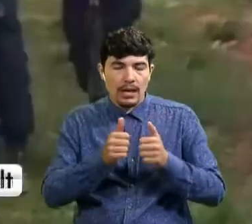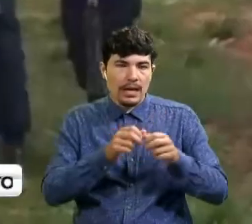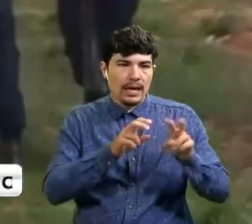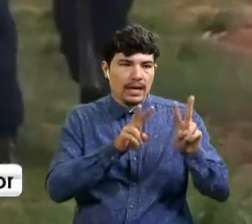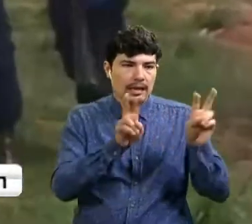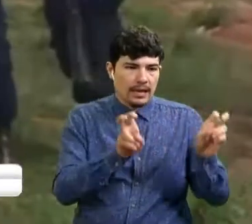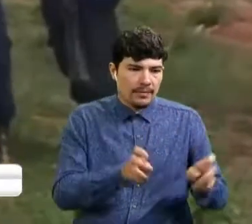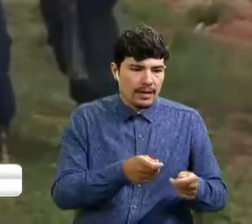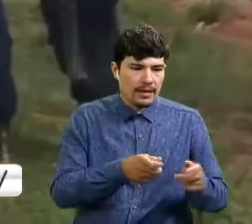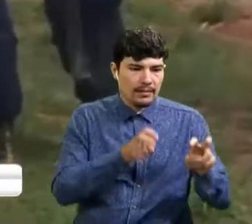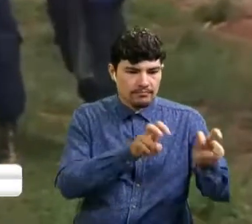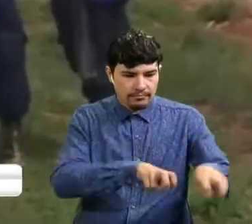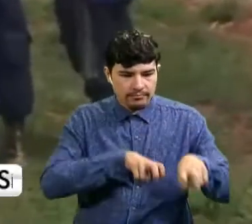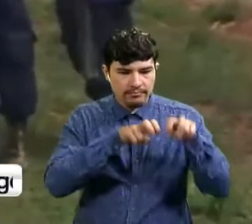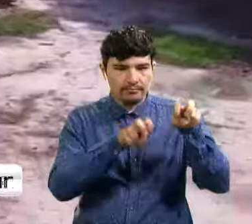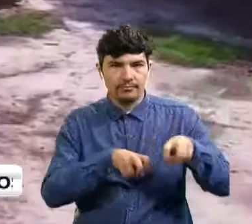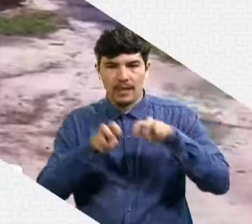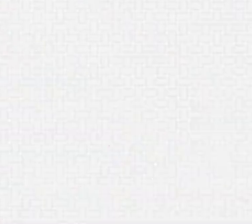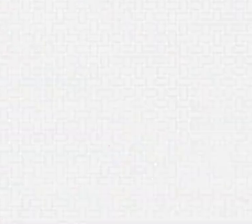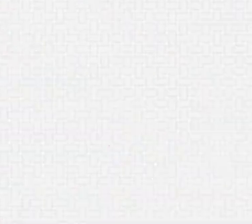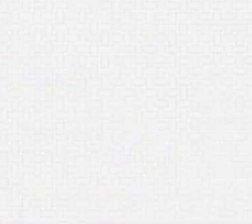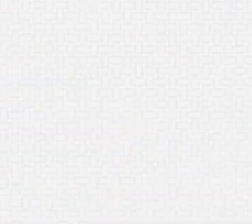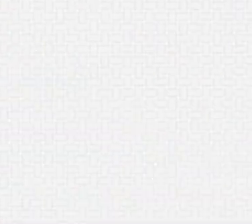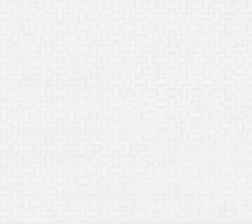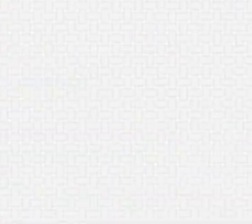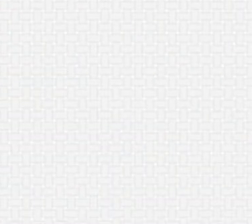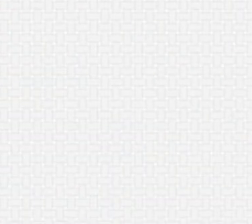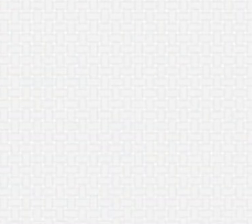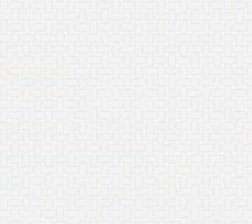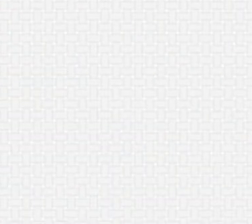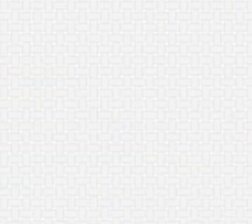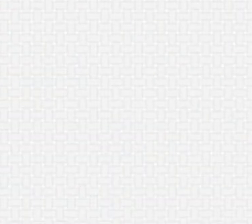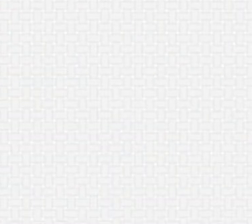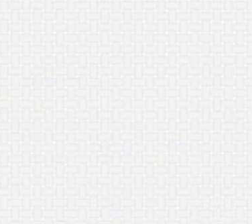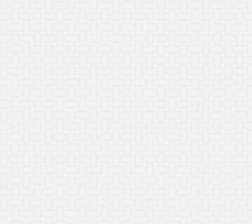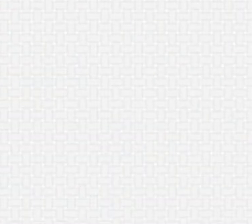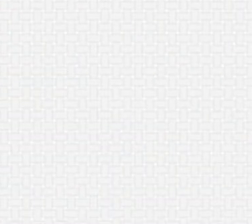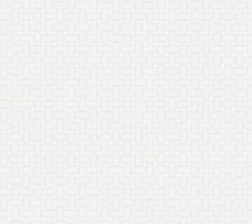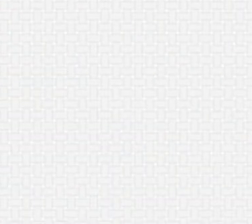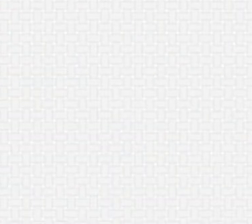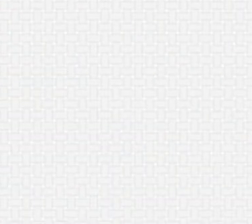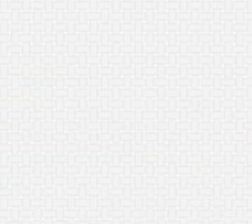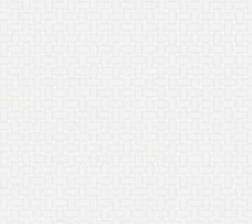y agroindustria serán fundamentales en el postdesarrollo.